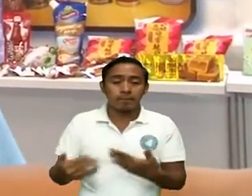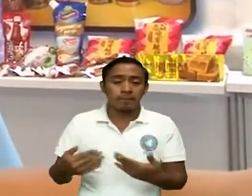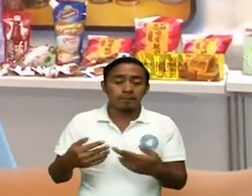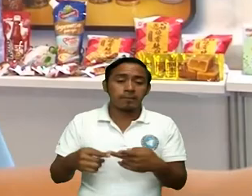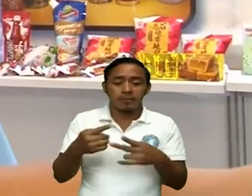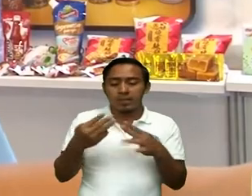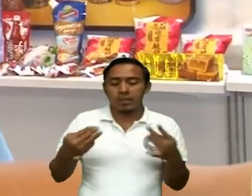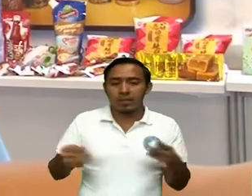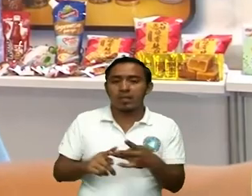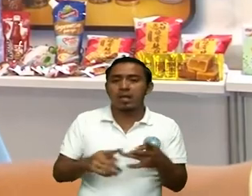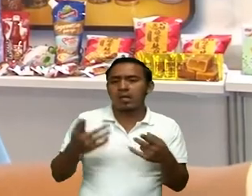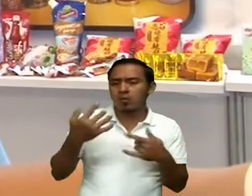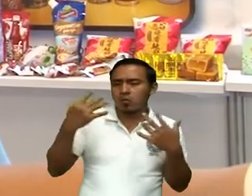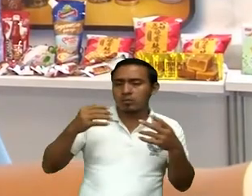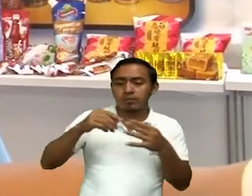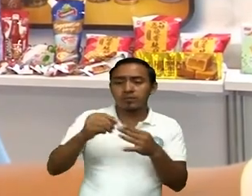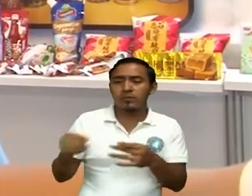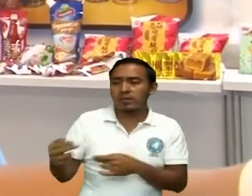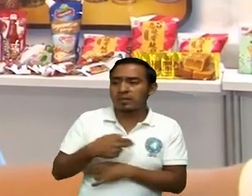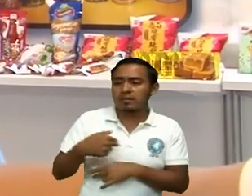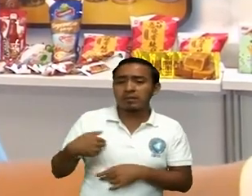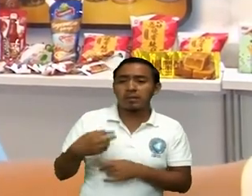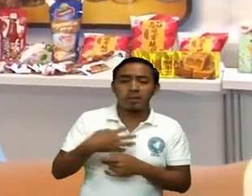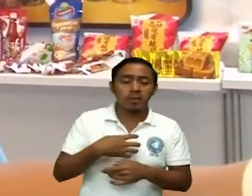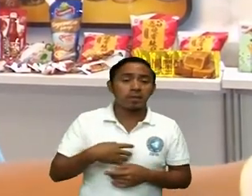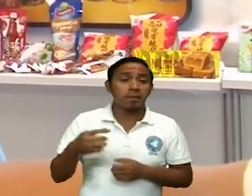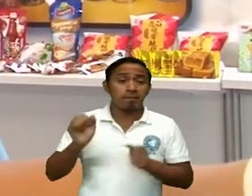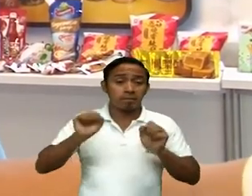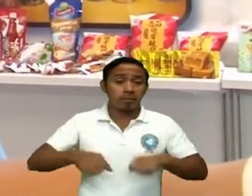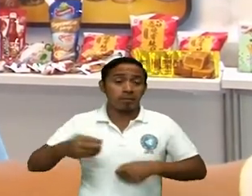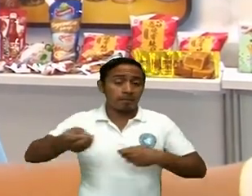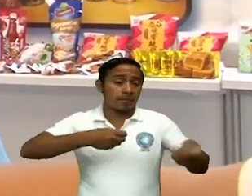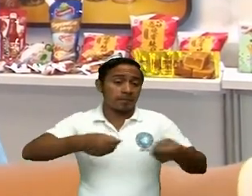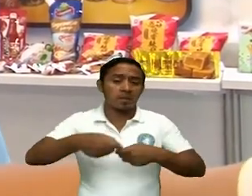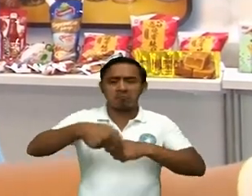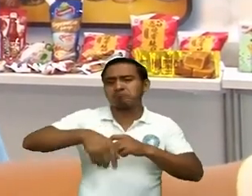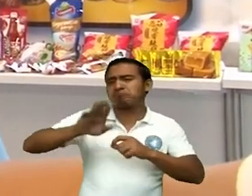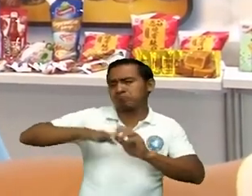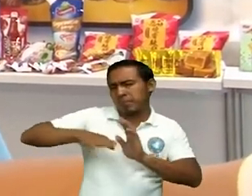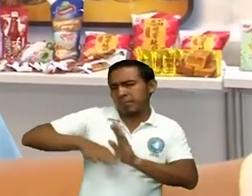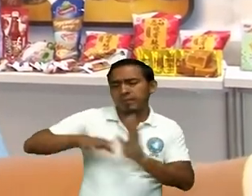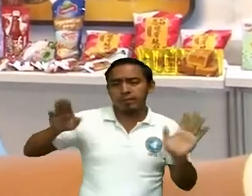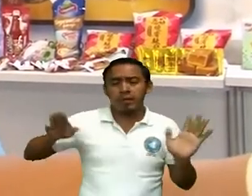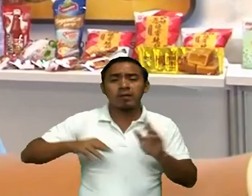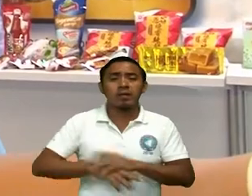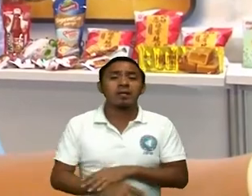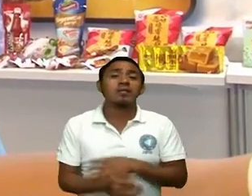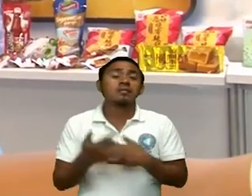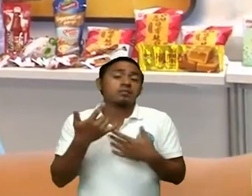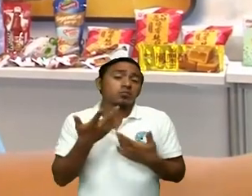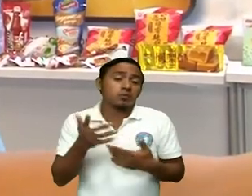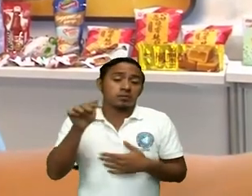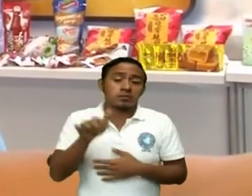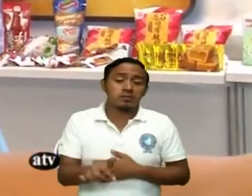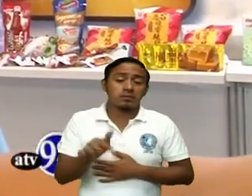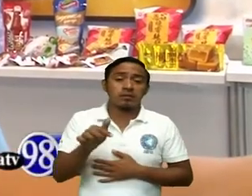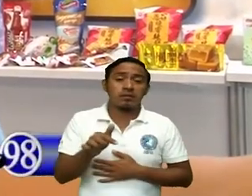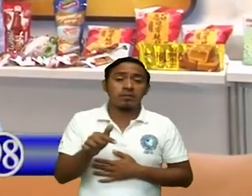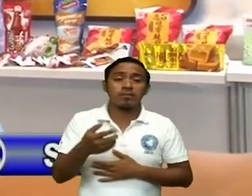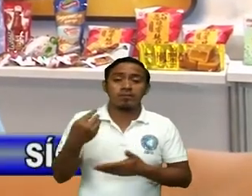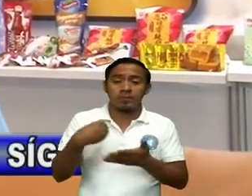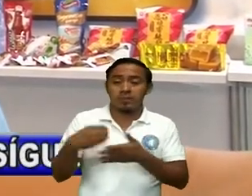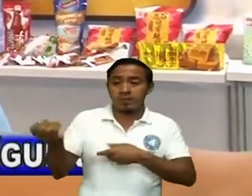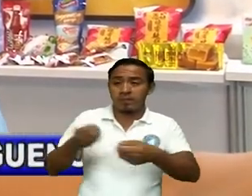los empresarios locales para que hagan este producto y lo puedan vender a un precio más barato, puesto que acá